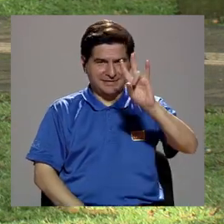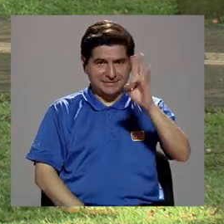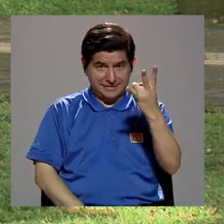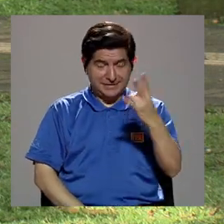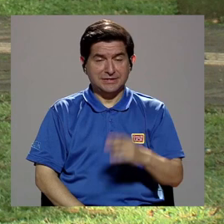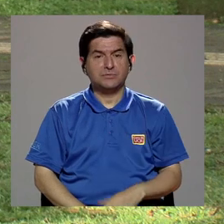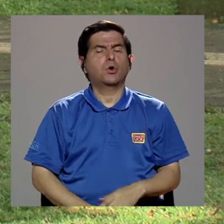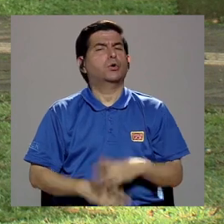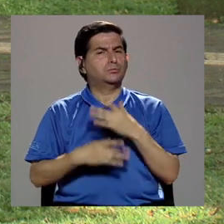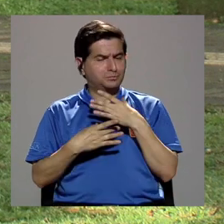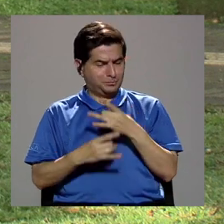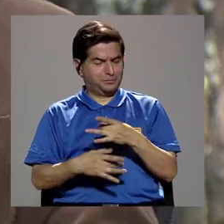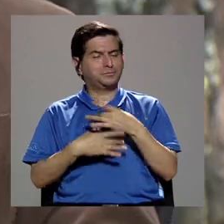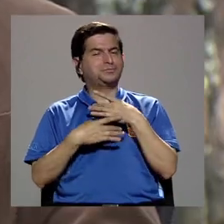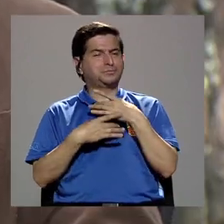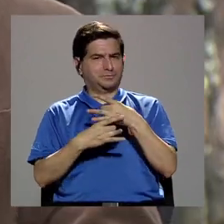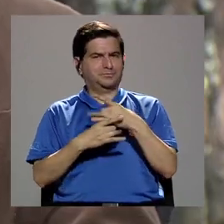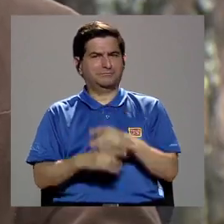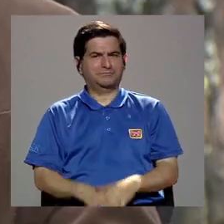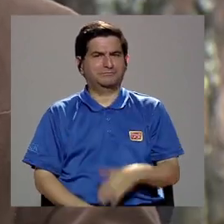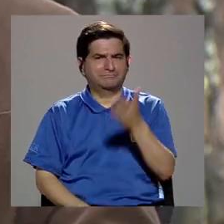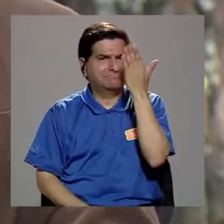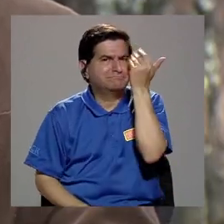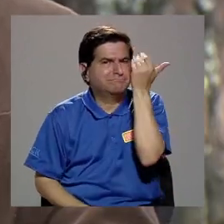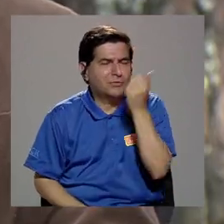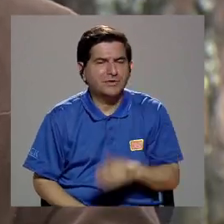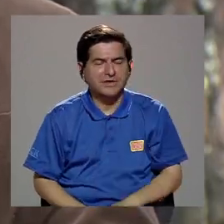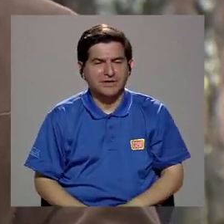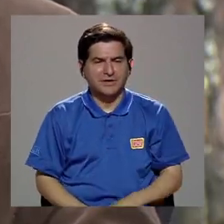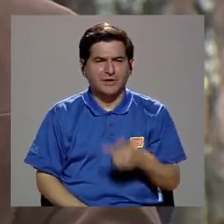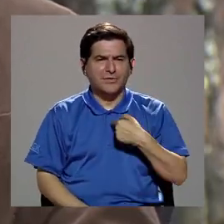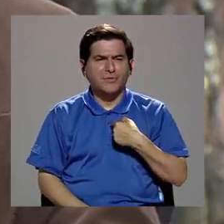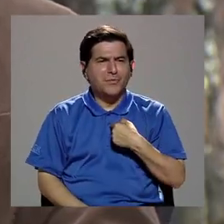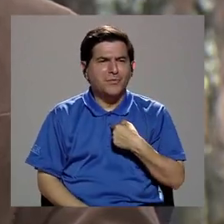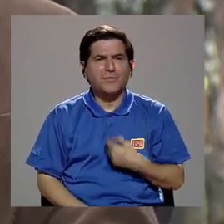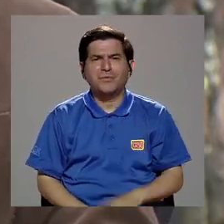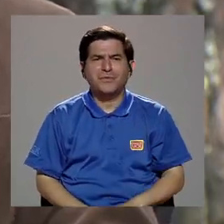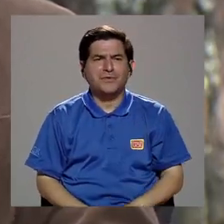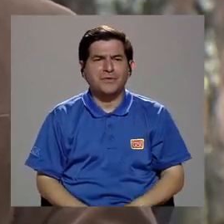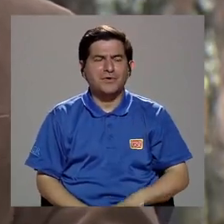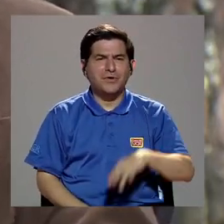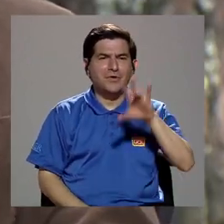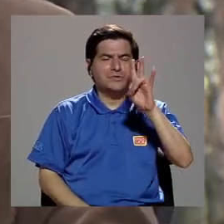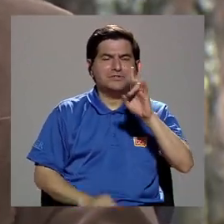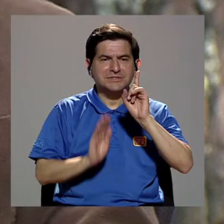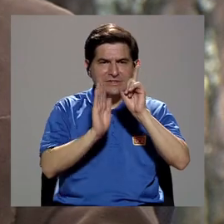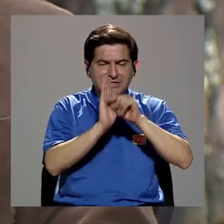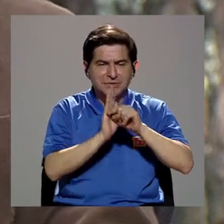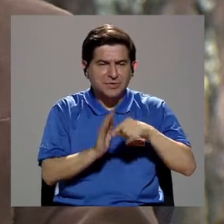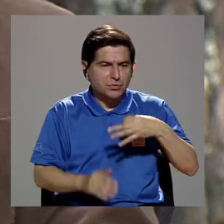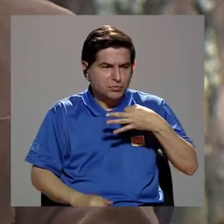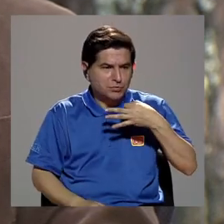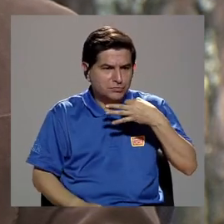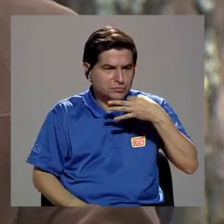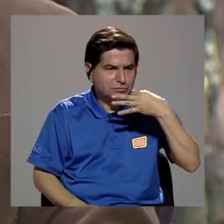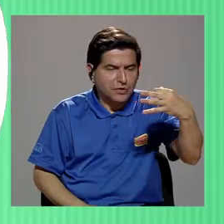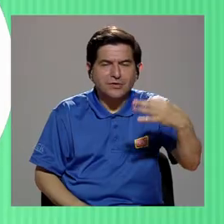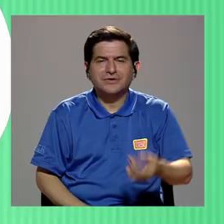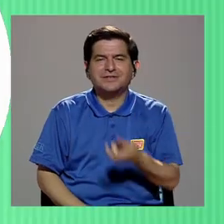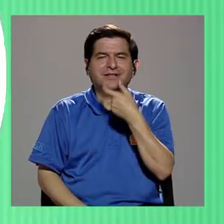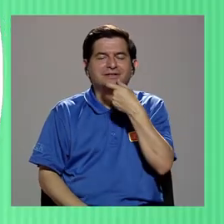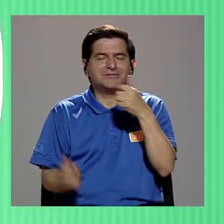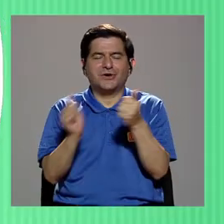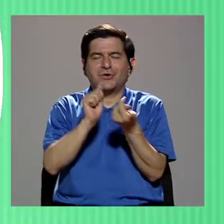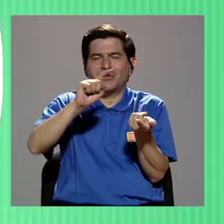paso número 7 es un paso muy interesante, porque es tratar de buscar al menos 7 minutos al día